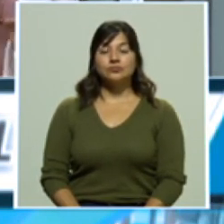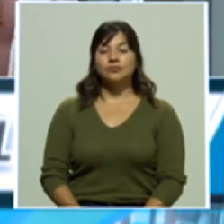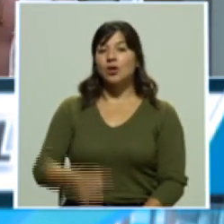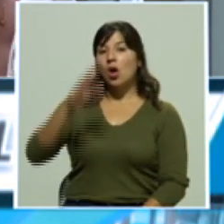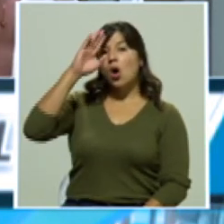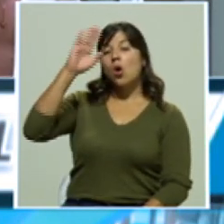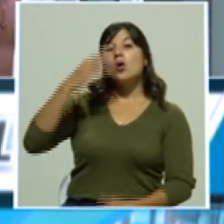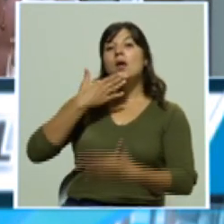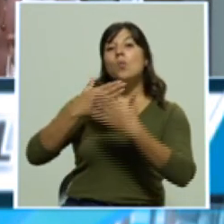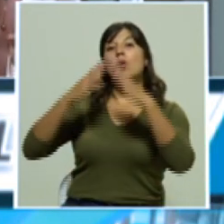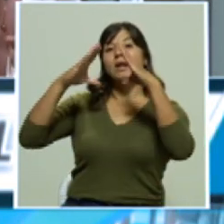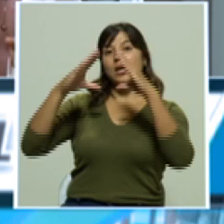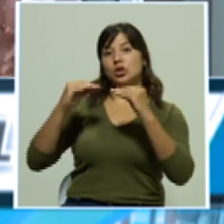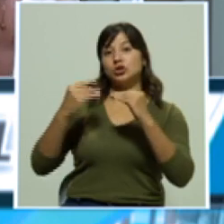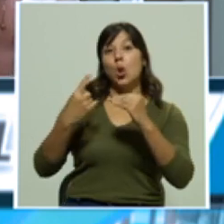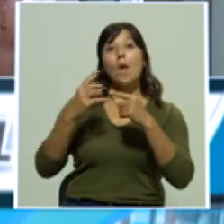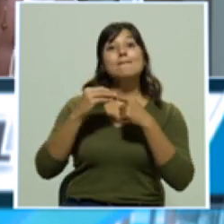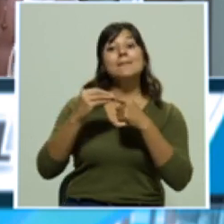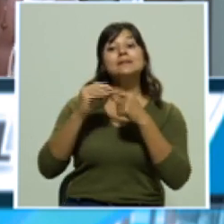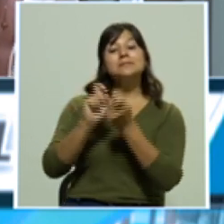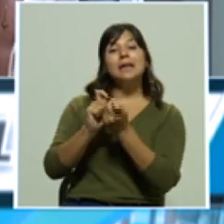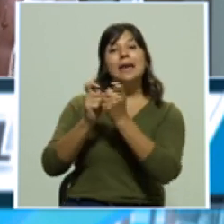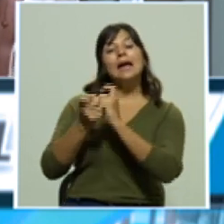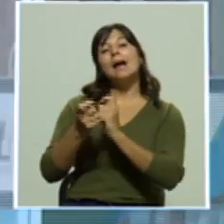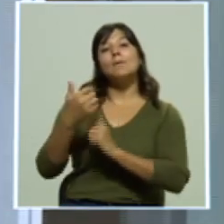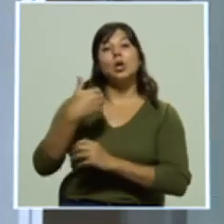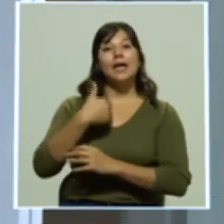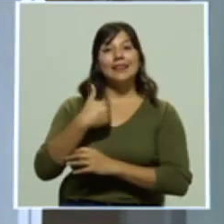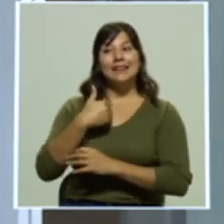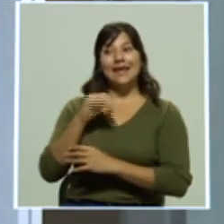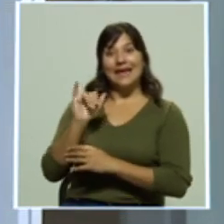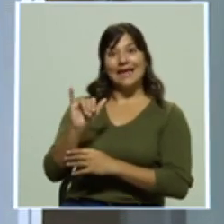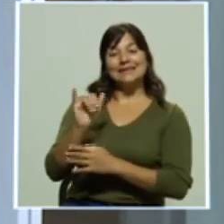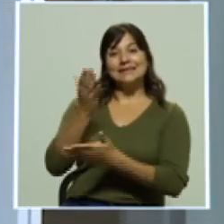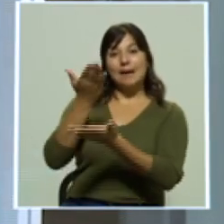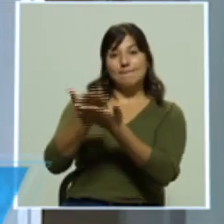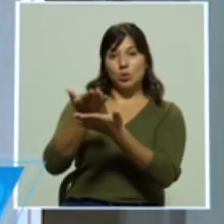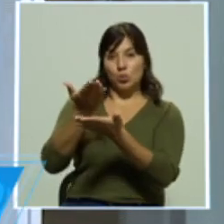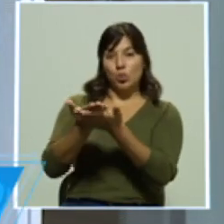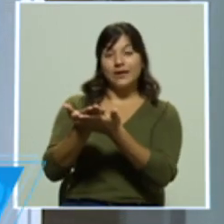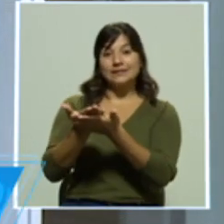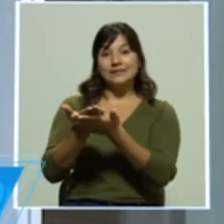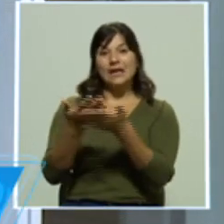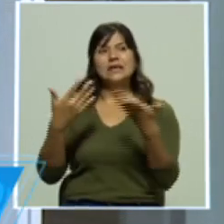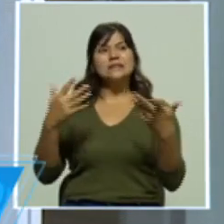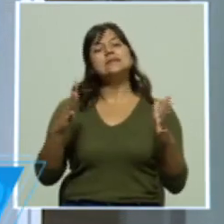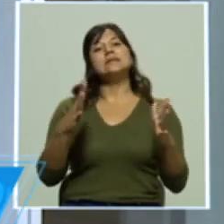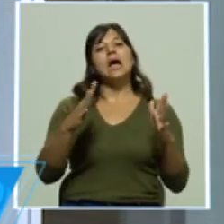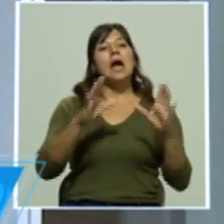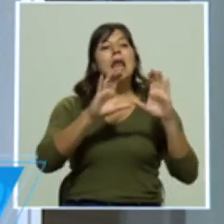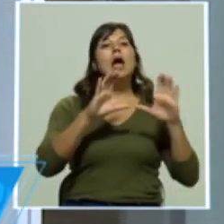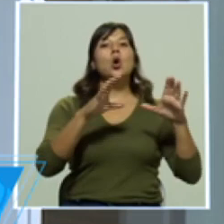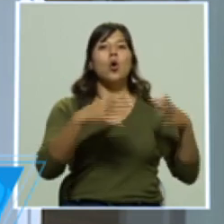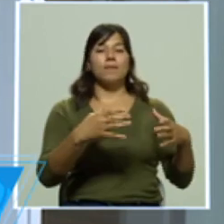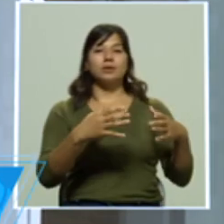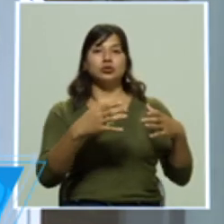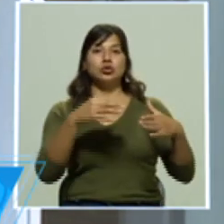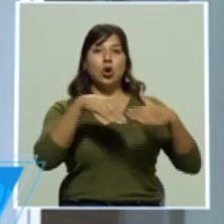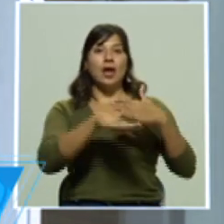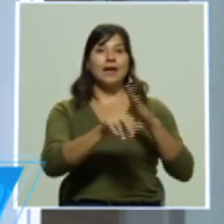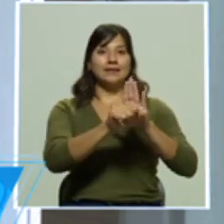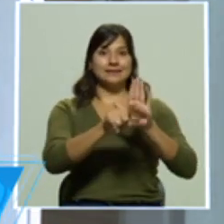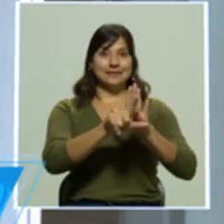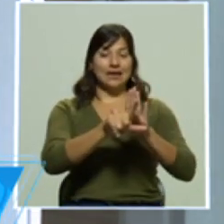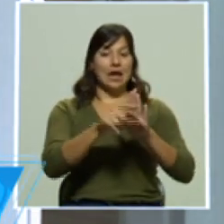Hola, buenas noches. Una de las principales modificaciones que tiene este texto en comparación con el que ya se dictaminó en la Comisión de Gobierno y Administración el